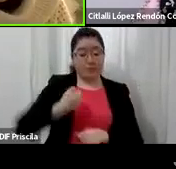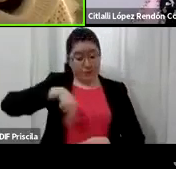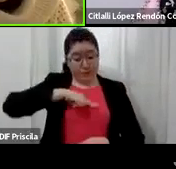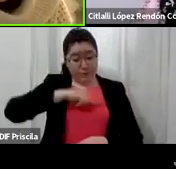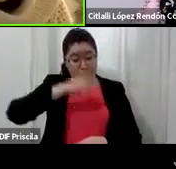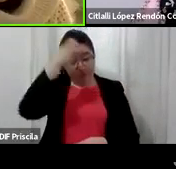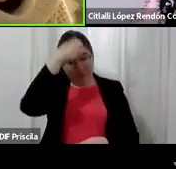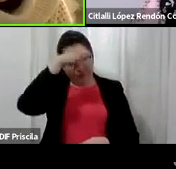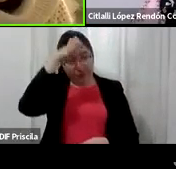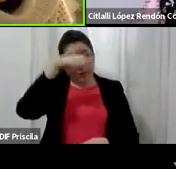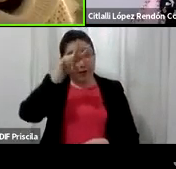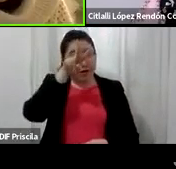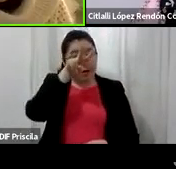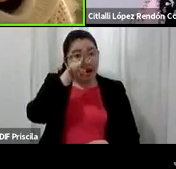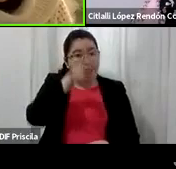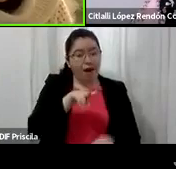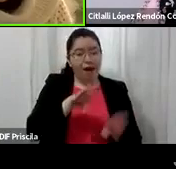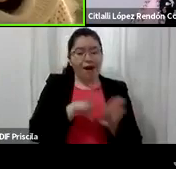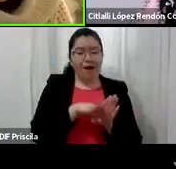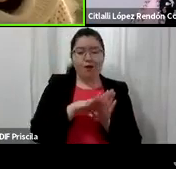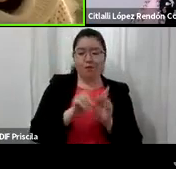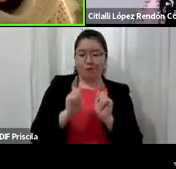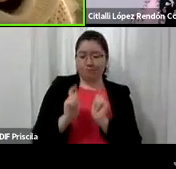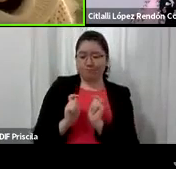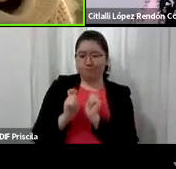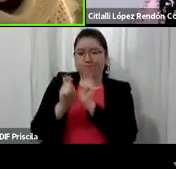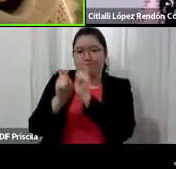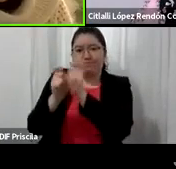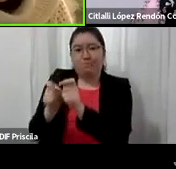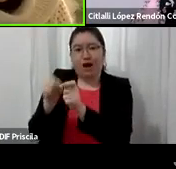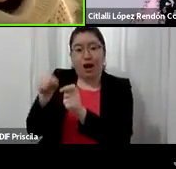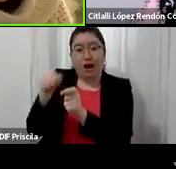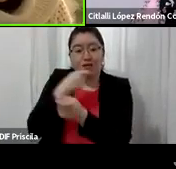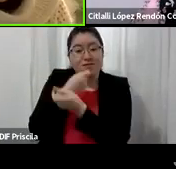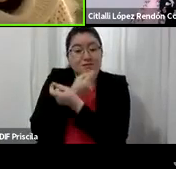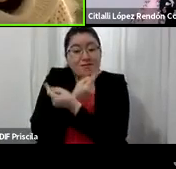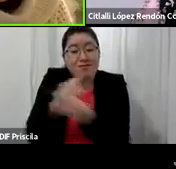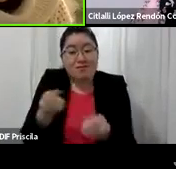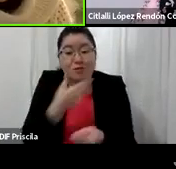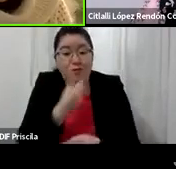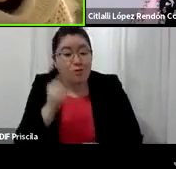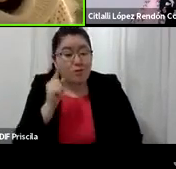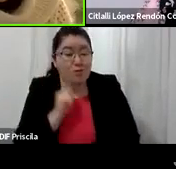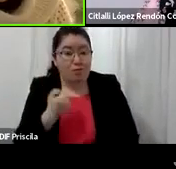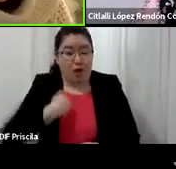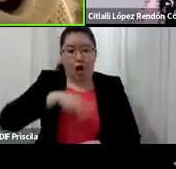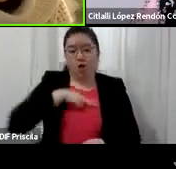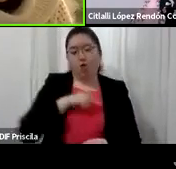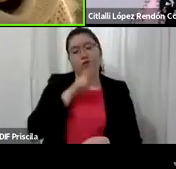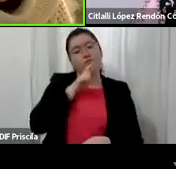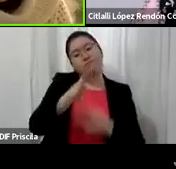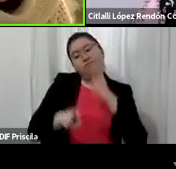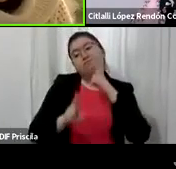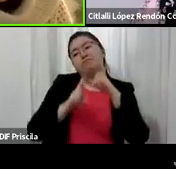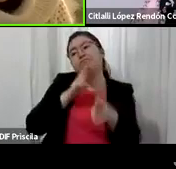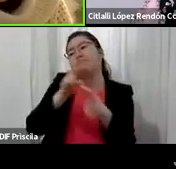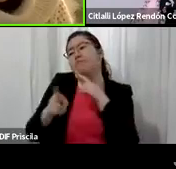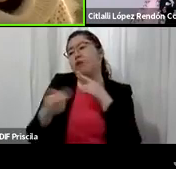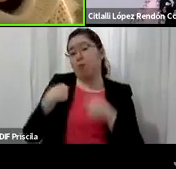poder pasarles la batuta a las niñas y a los niños y no tener que tener siempre la respuesta de todo como personas